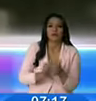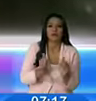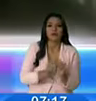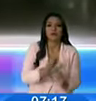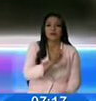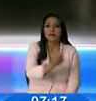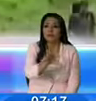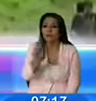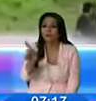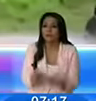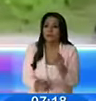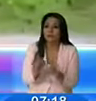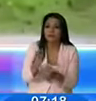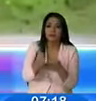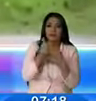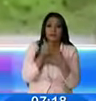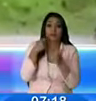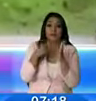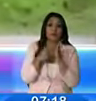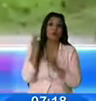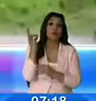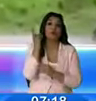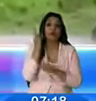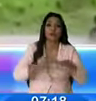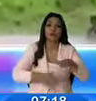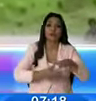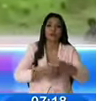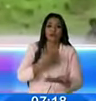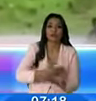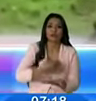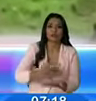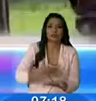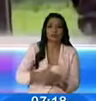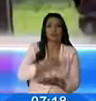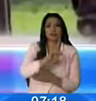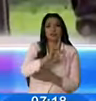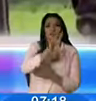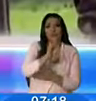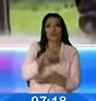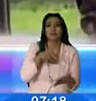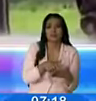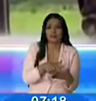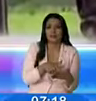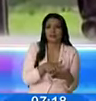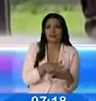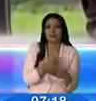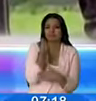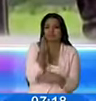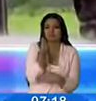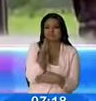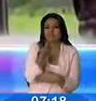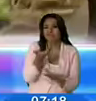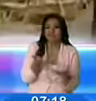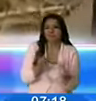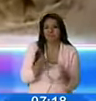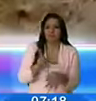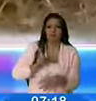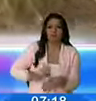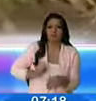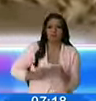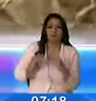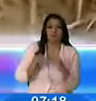los colaboradores. Por ejemplo, a mujeres que cocinan se les pagaría 150 mil pesos. Este sueldo sería mayor